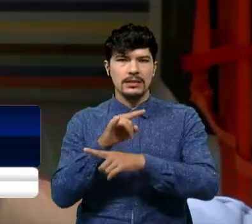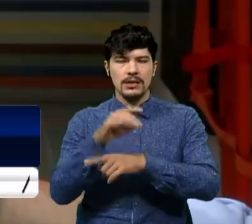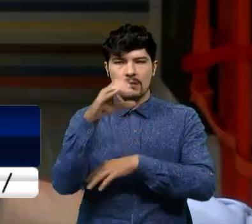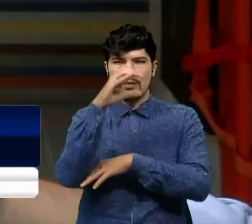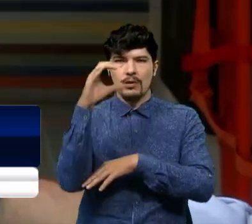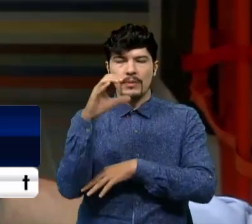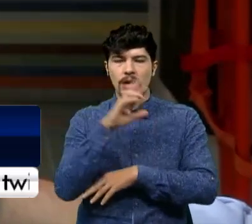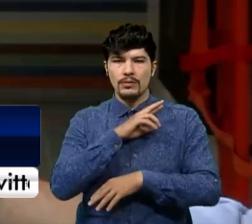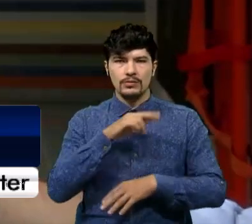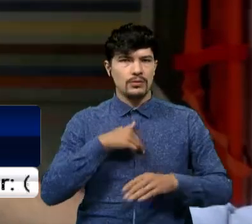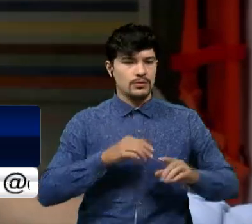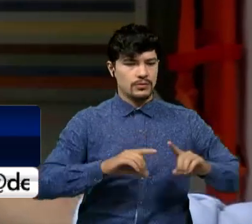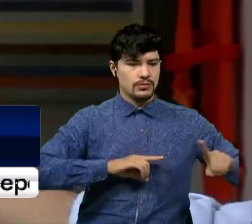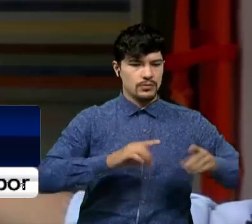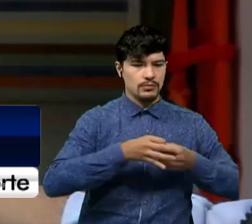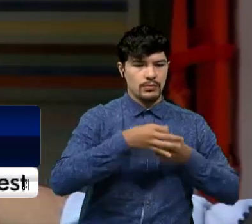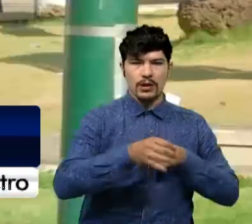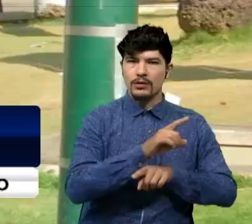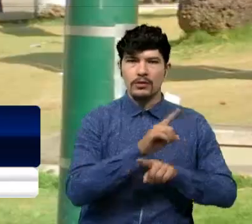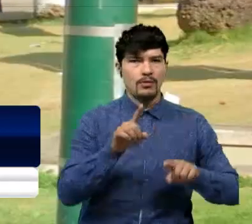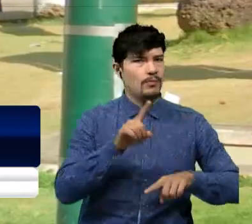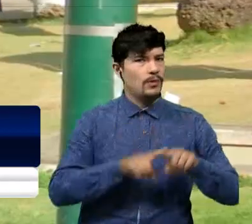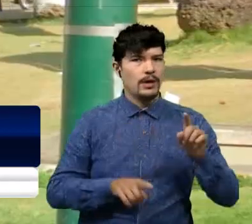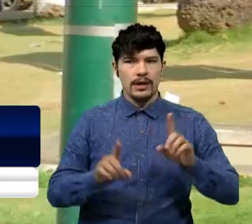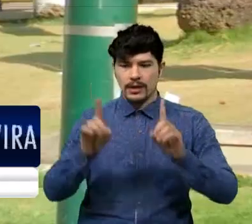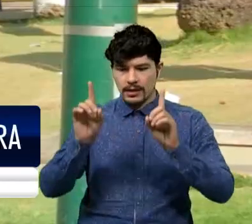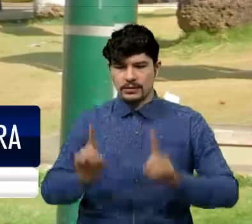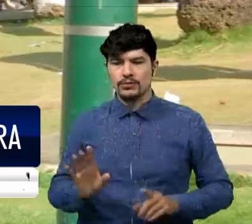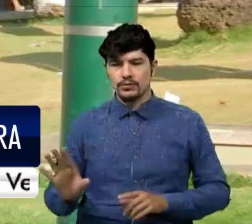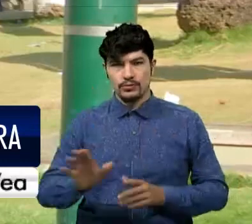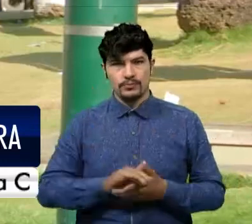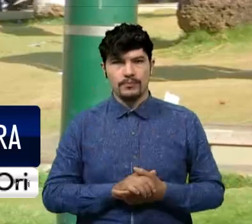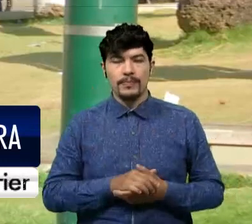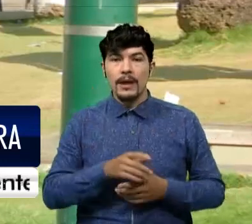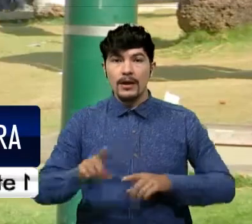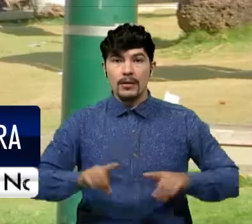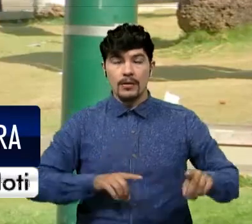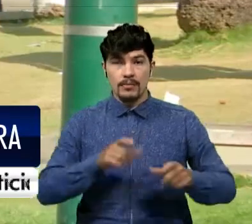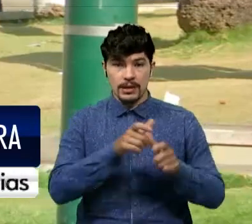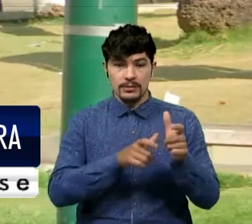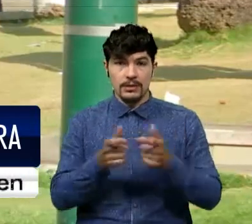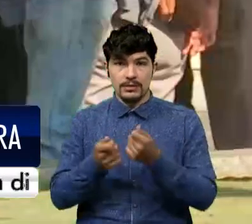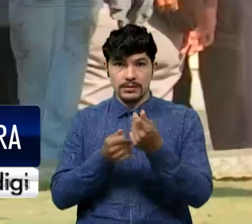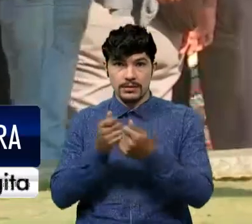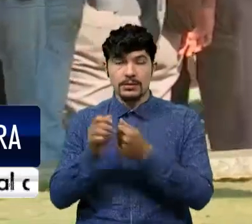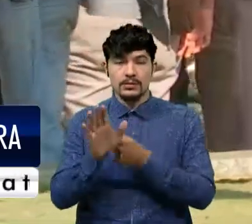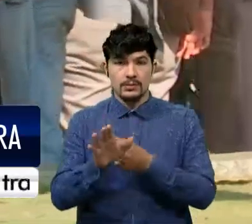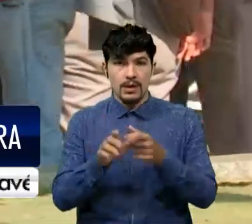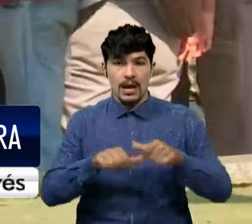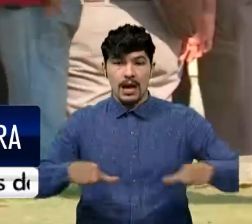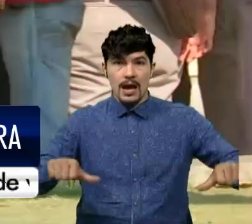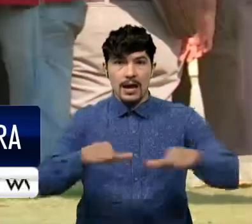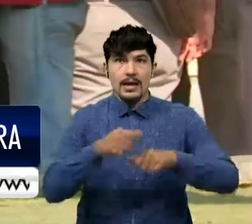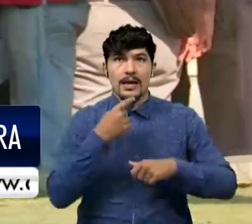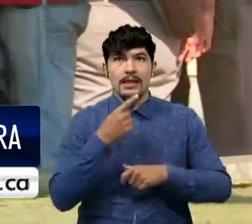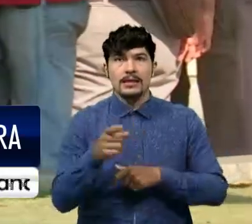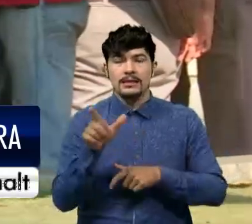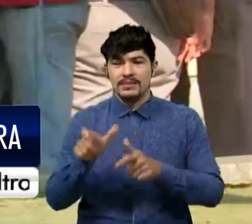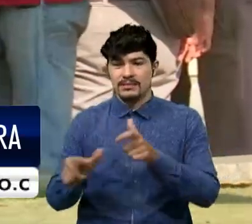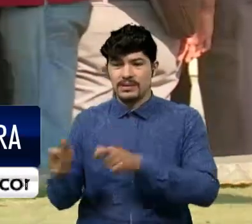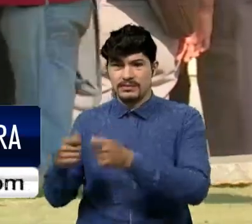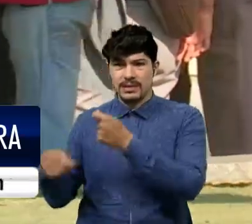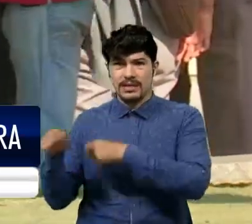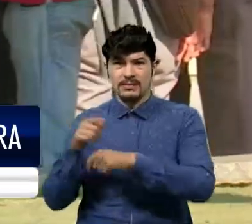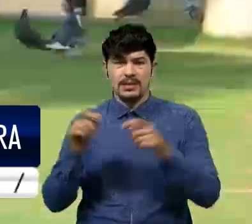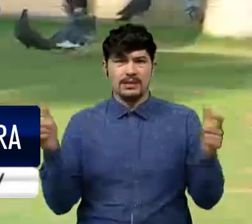no, digamos, en esos temas no podemos actuar. Comerciantes y propietarios de restaurantes del sector aseguran que las ventas